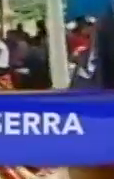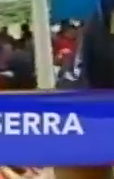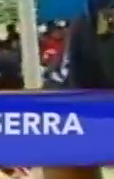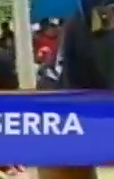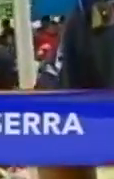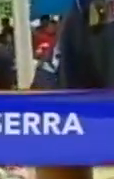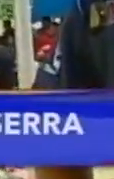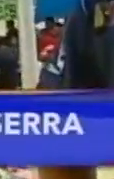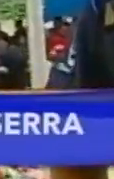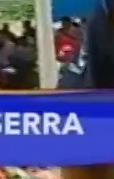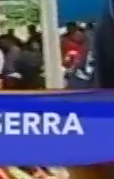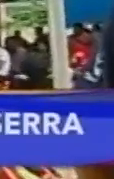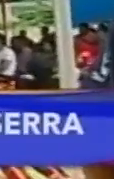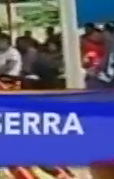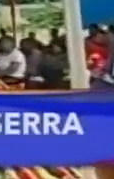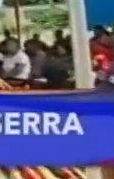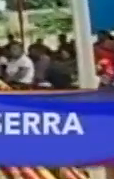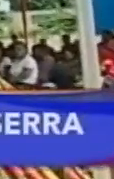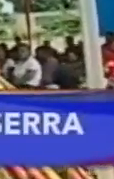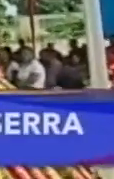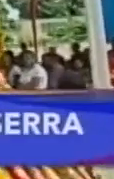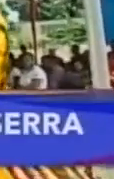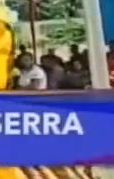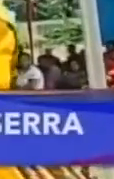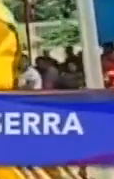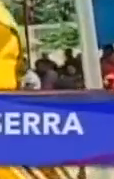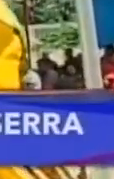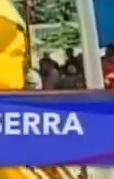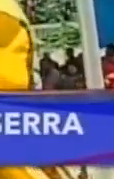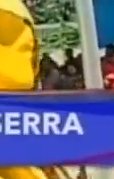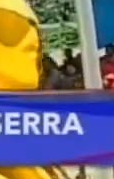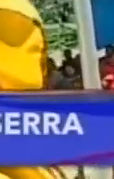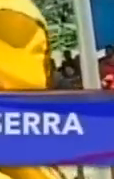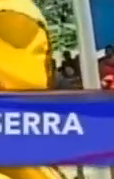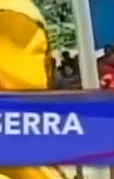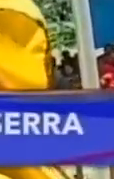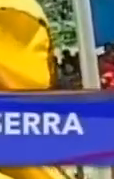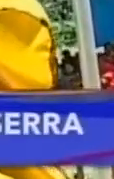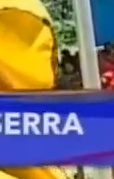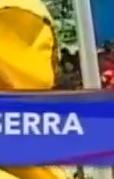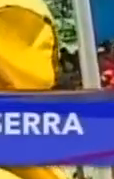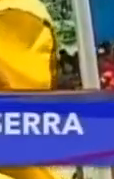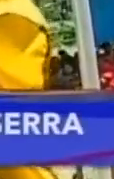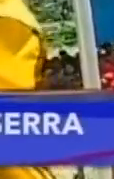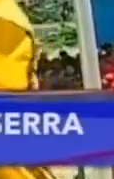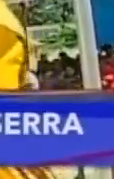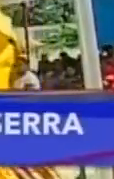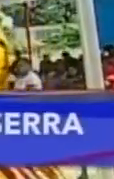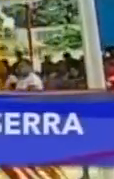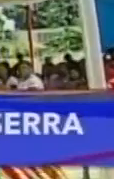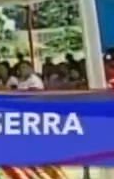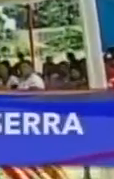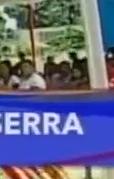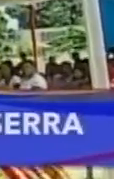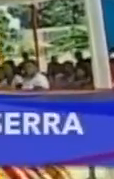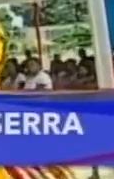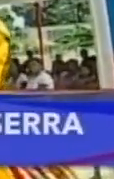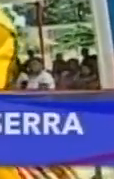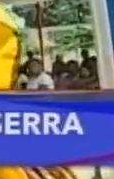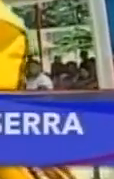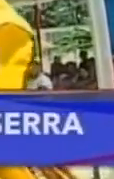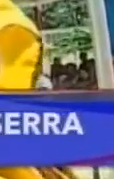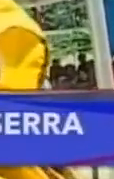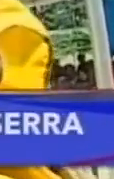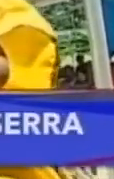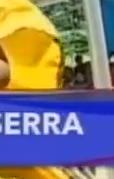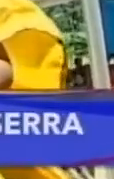responder. Respondo con las verdades, respondo con mi querer. Respondo con tu verdad, que por fin logré